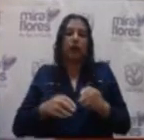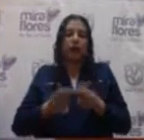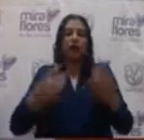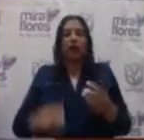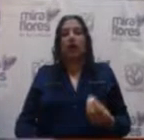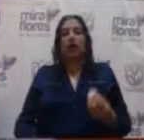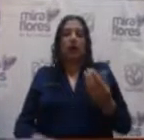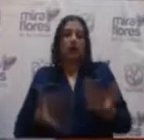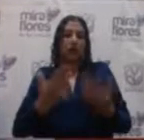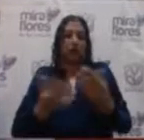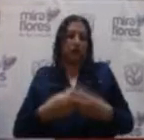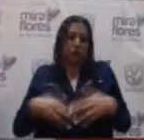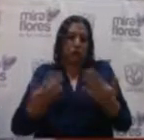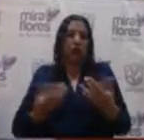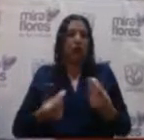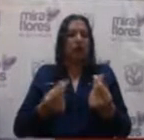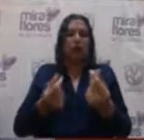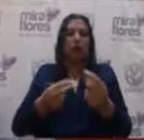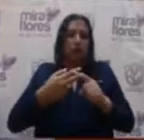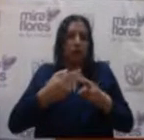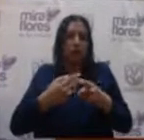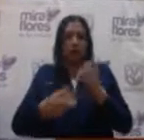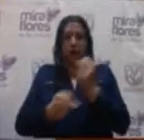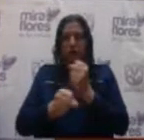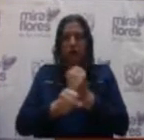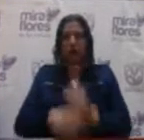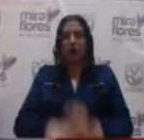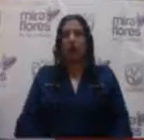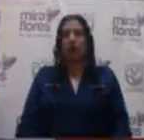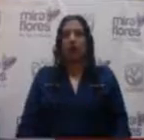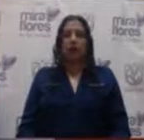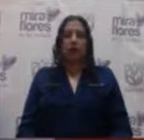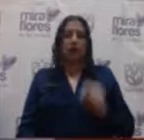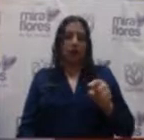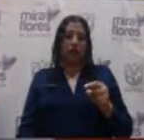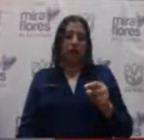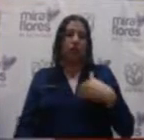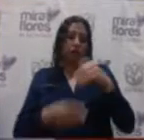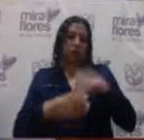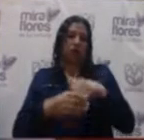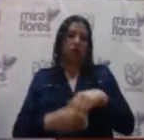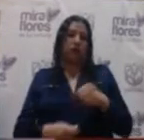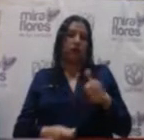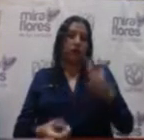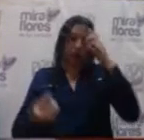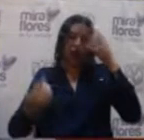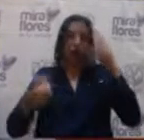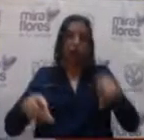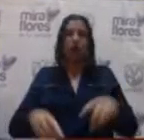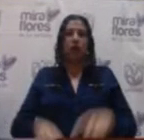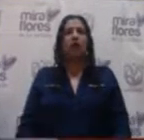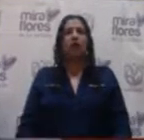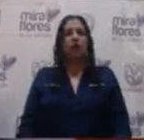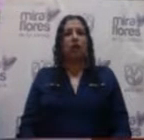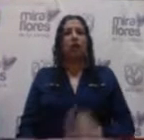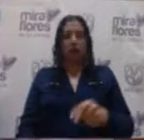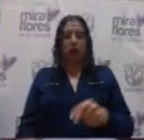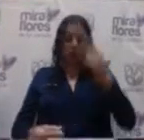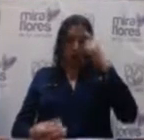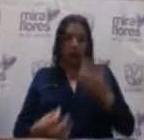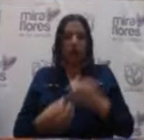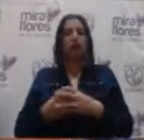podrían rápidamente, de repente, estar operando. En ese sentido, mi voto va a ser a favor. Yo creo que hay que ser muy